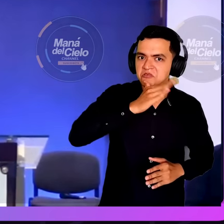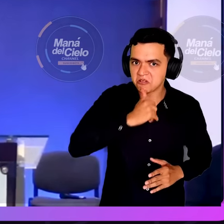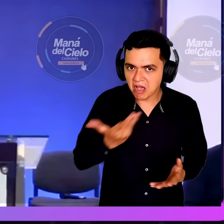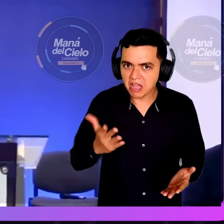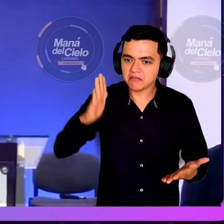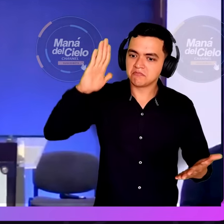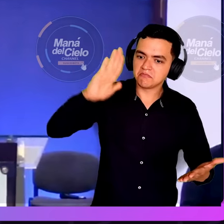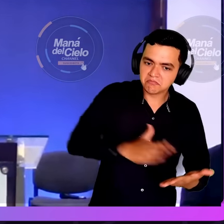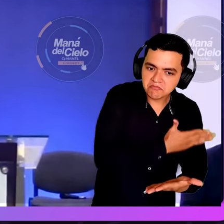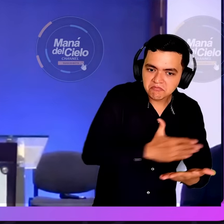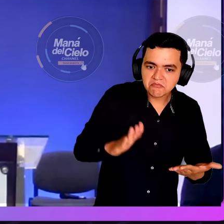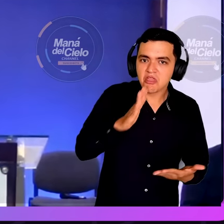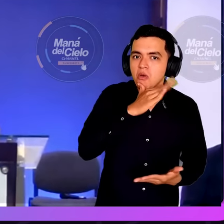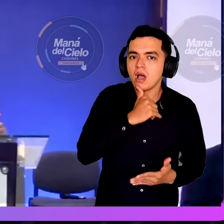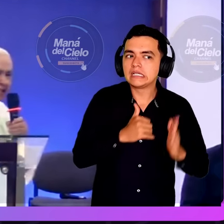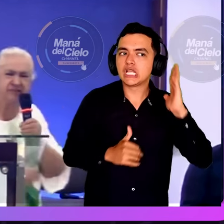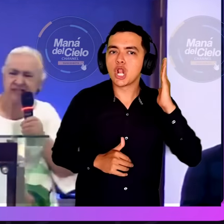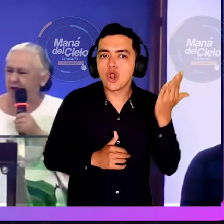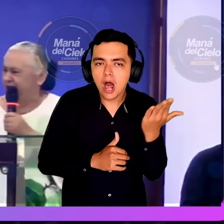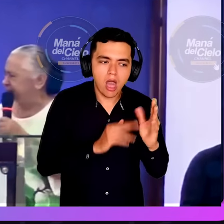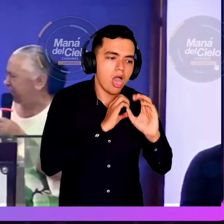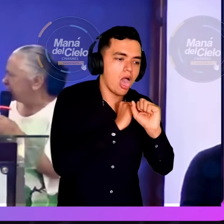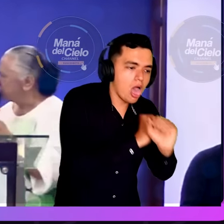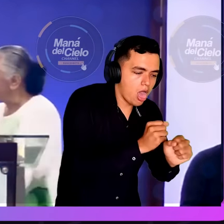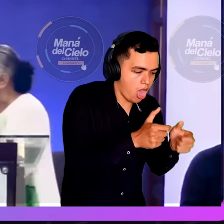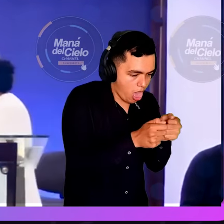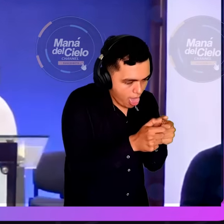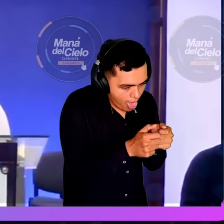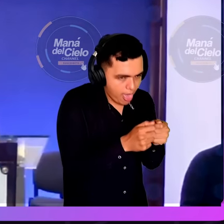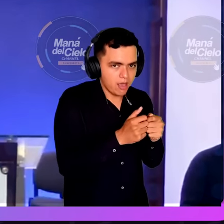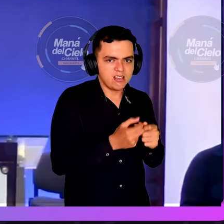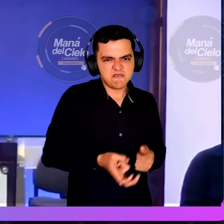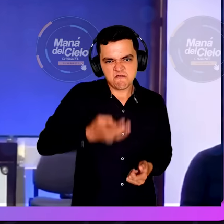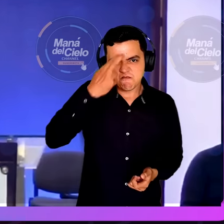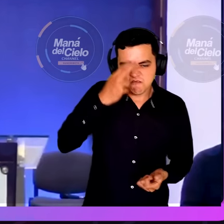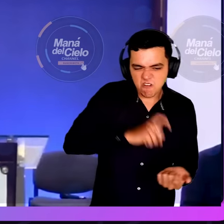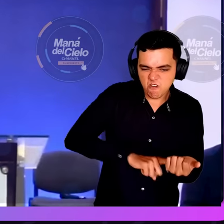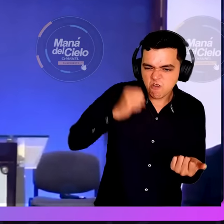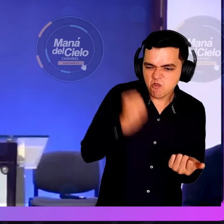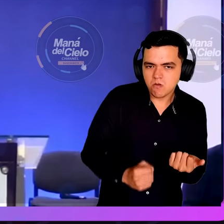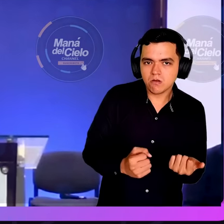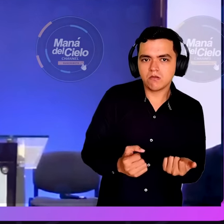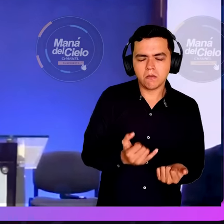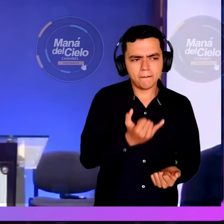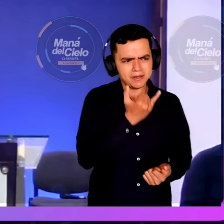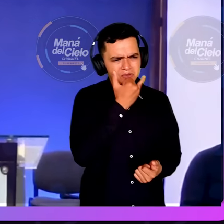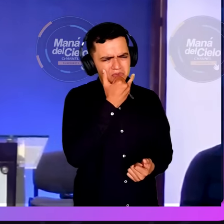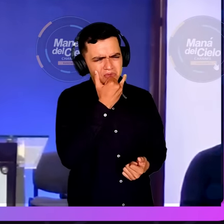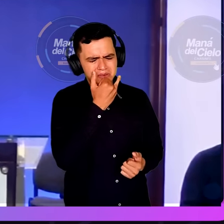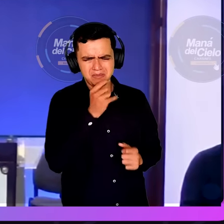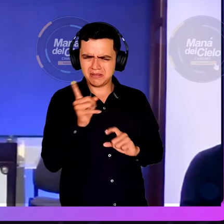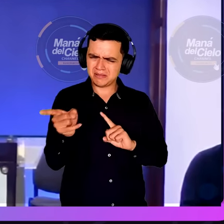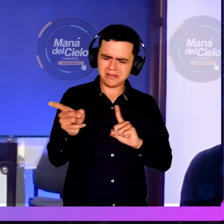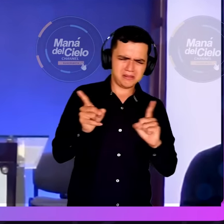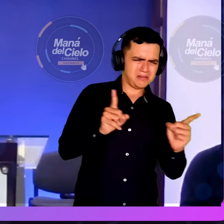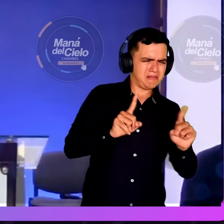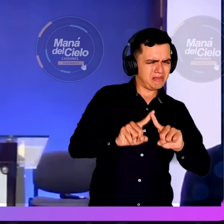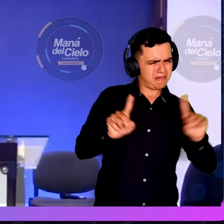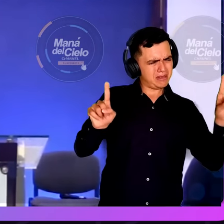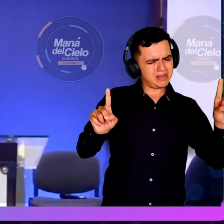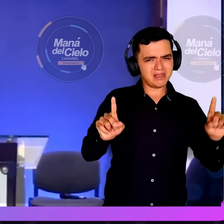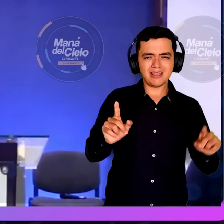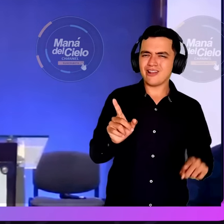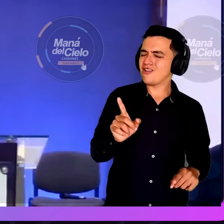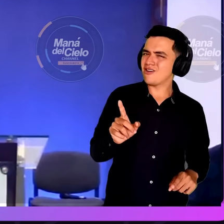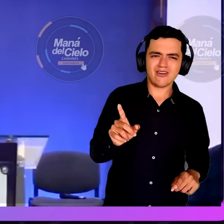culto, qué avivamiento. Y nos paramos en los púlpitos y estremecemos la gente, y gloria a Dios, pastor, y somos un avivamiento. Ay, pero cuando llegamos a la casa, parece que nos